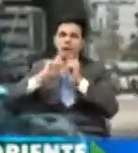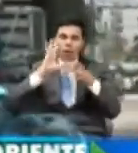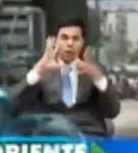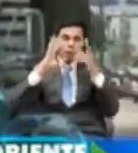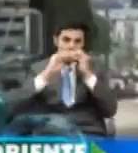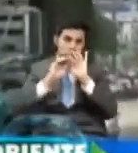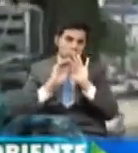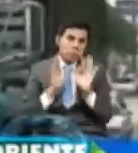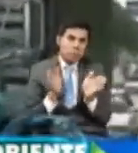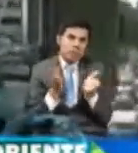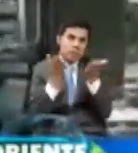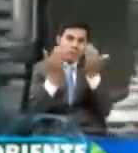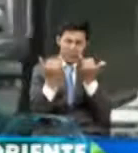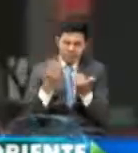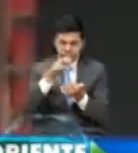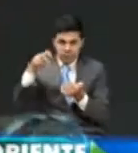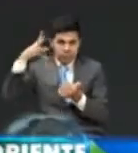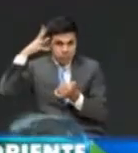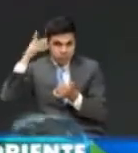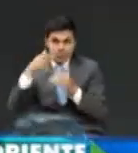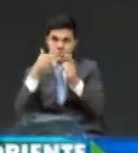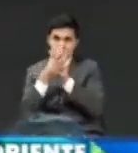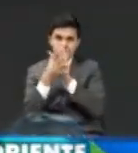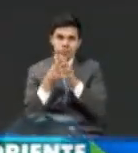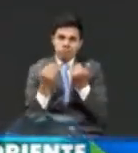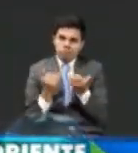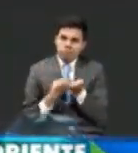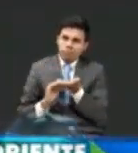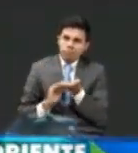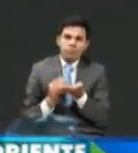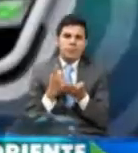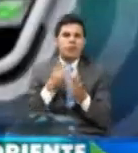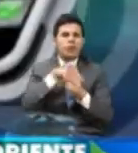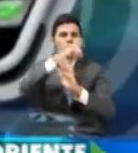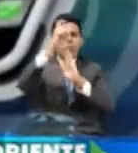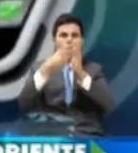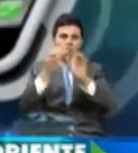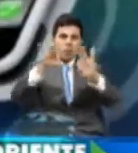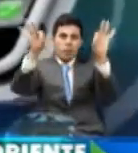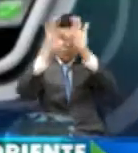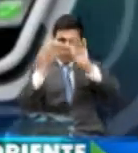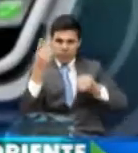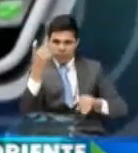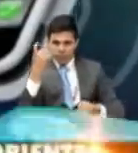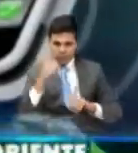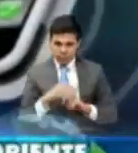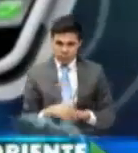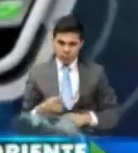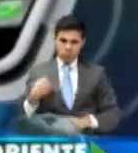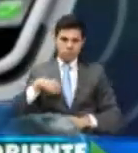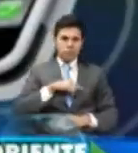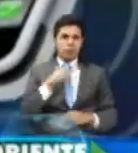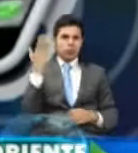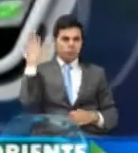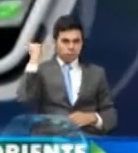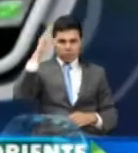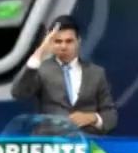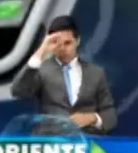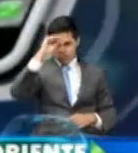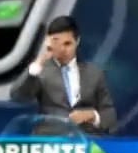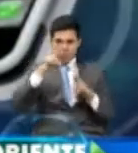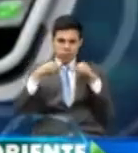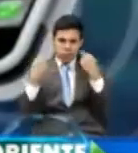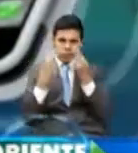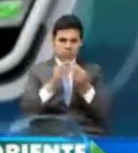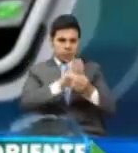de Santander aducen que esto aún no tiene los alcances importantes. Logramos anoche en reuniones con la ministra de Transportes y